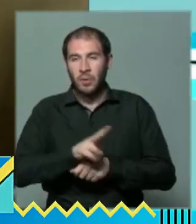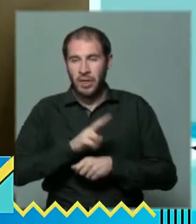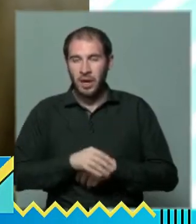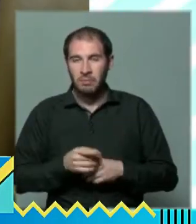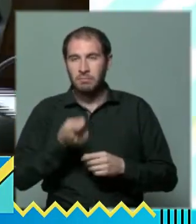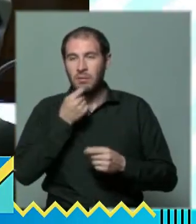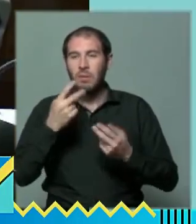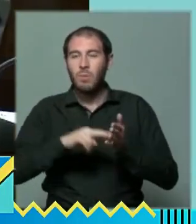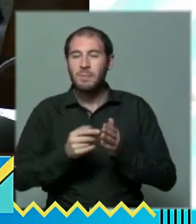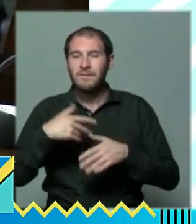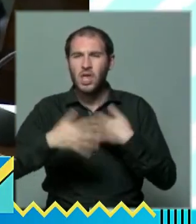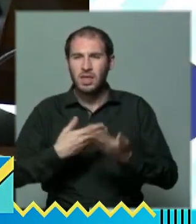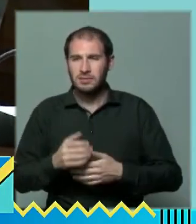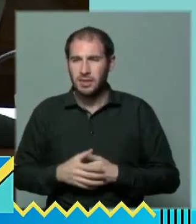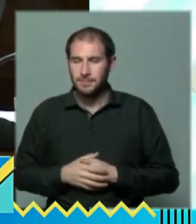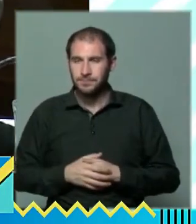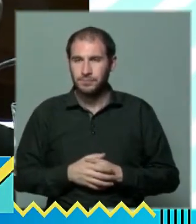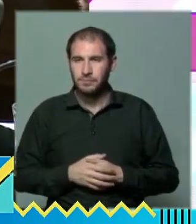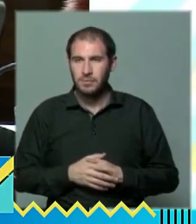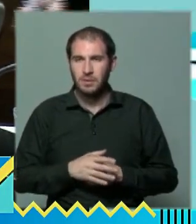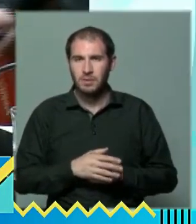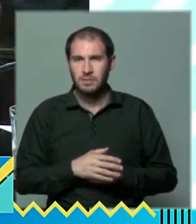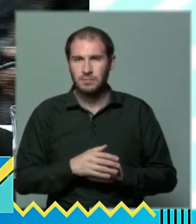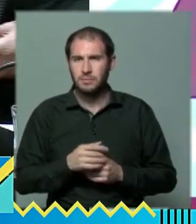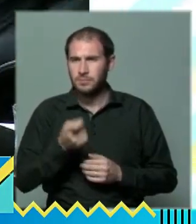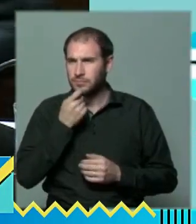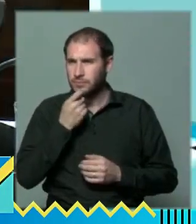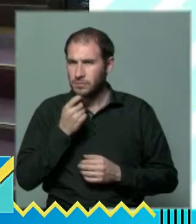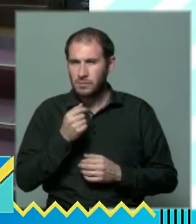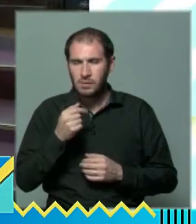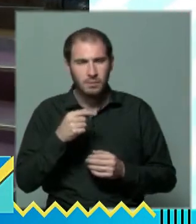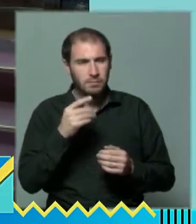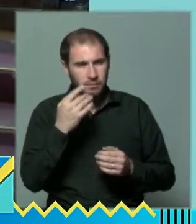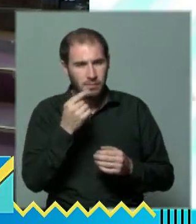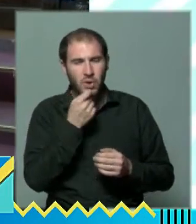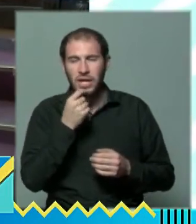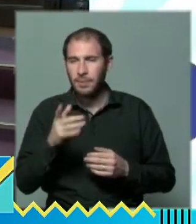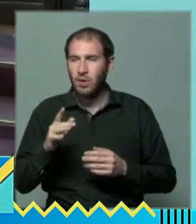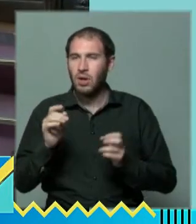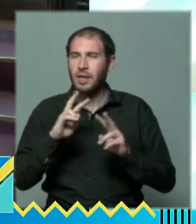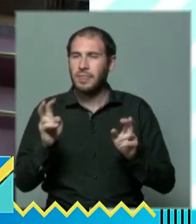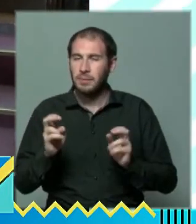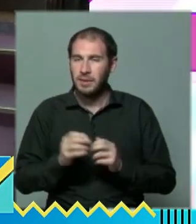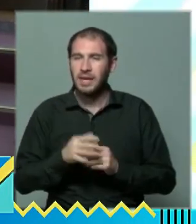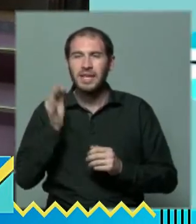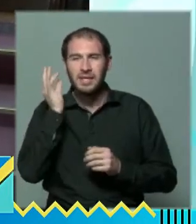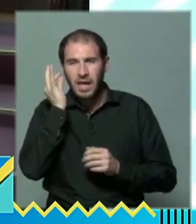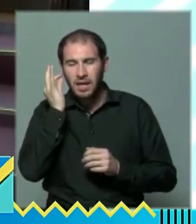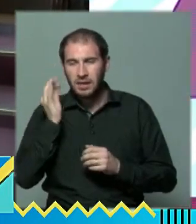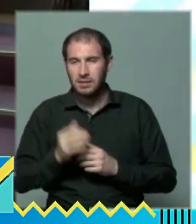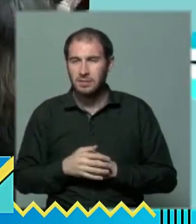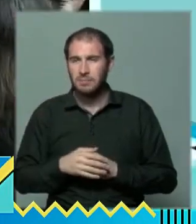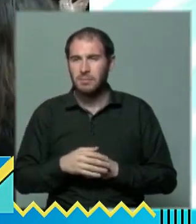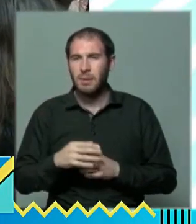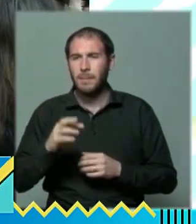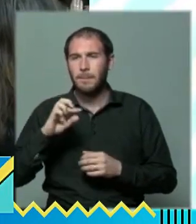ante una situación de violencia. Sonia, ¿cómo estás? Pusimos como ejemplo Te doy el ejemplo del caso de la nena que la